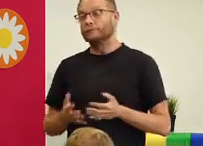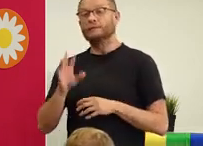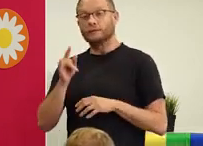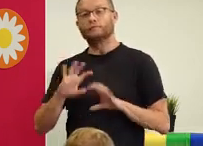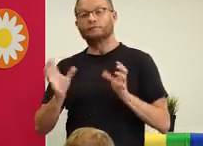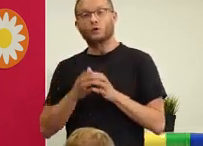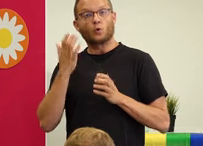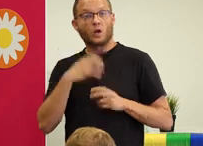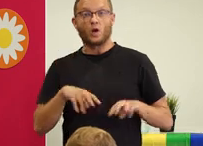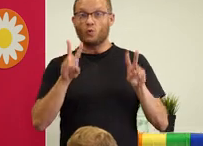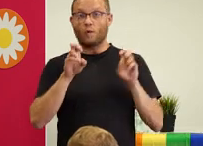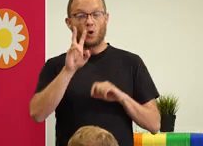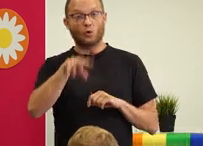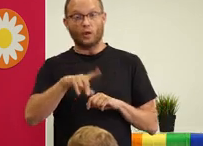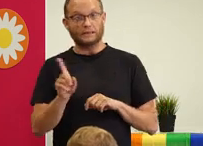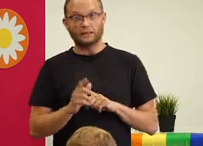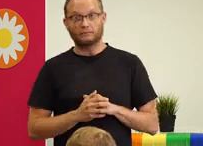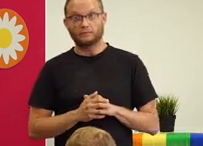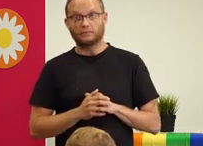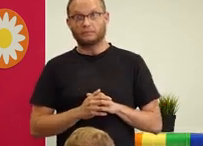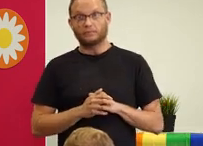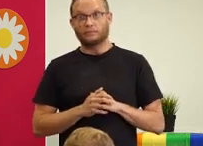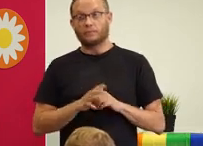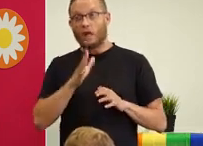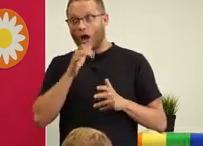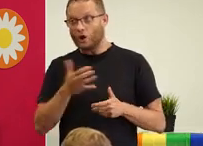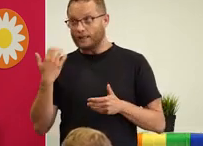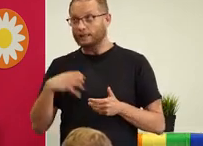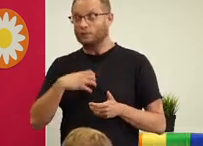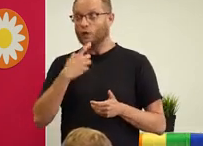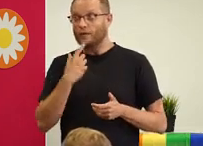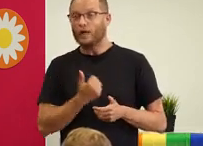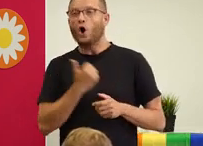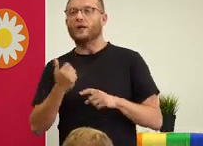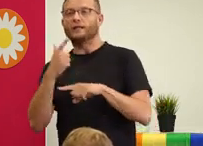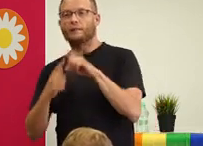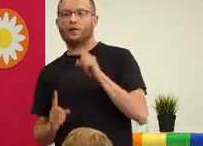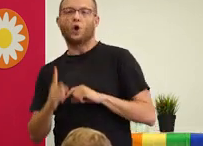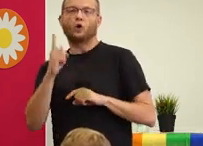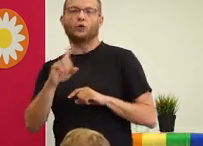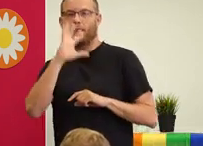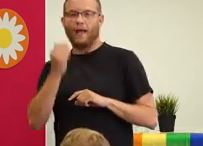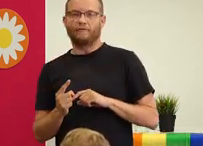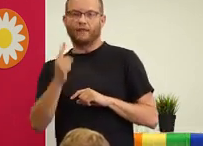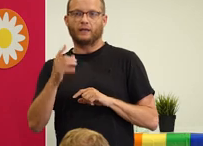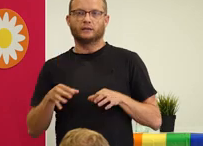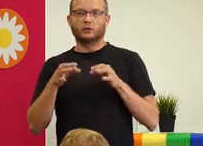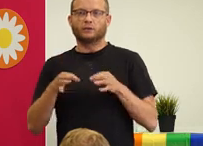queer no es algo nuevo. En el Oriente, bueno, ahora yo sí que puedo decir el Oriente Medio, Norte de África, ¿no?, el cual que yo